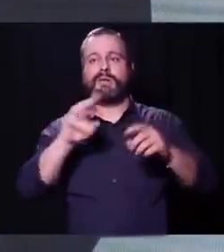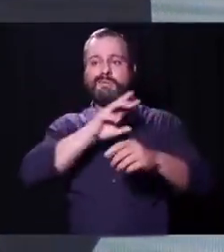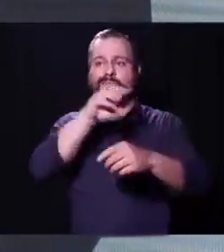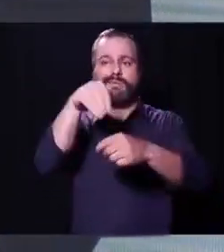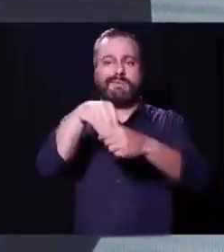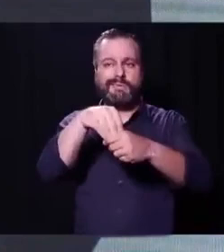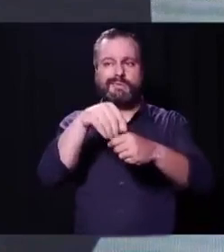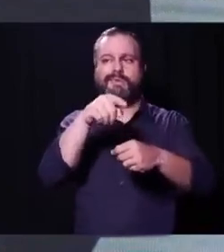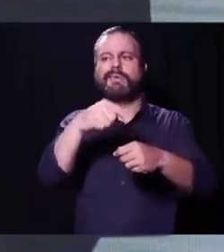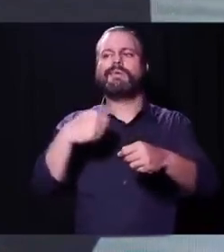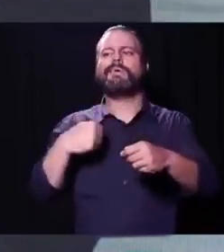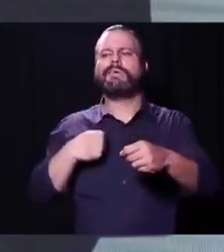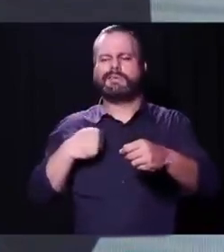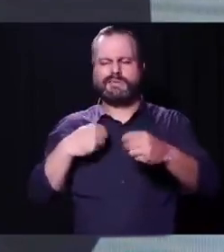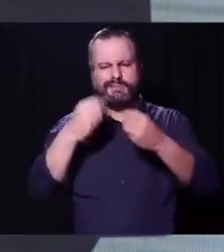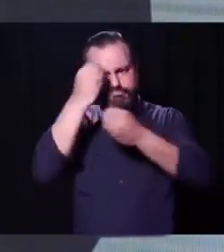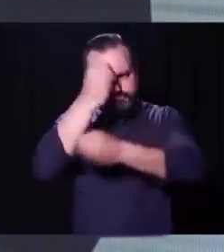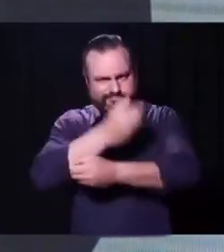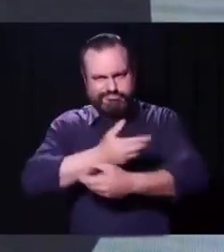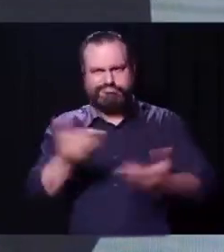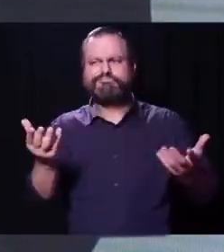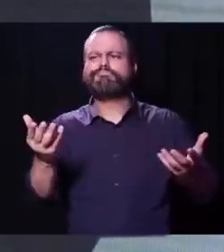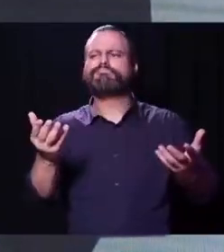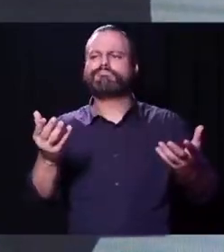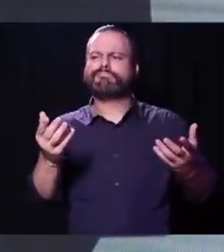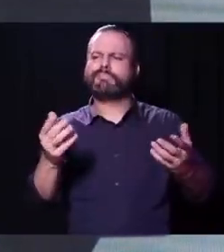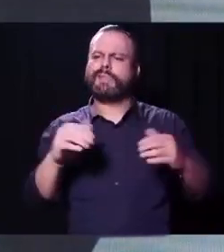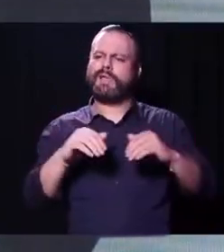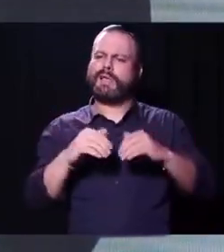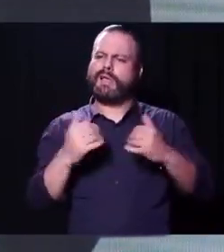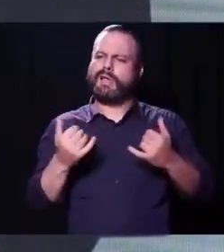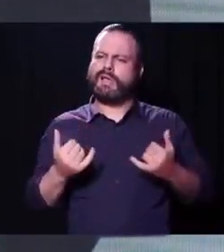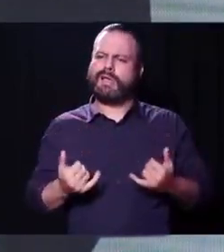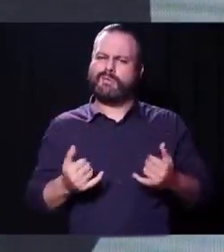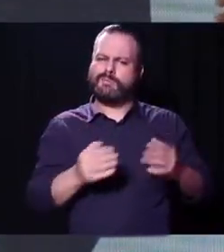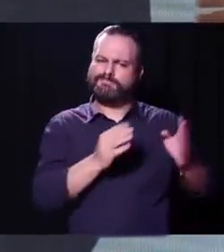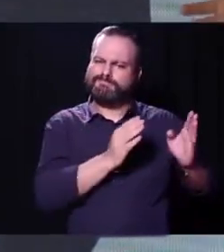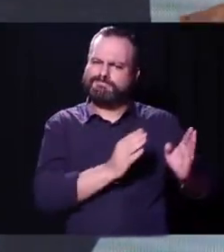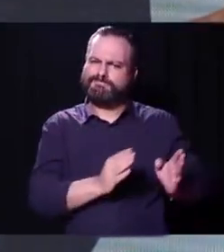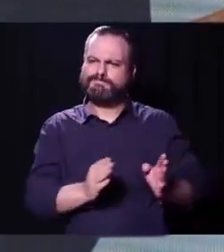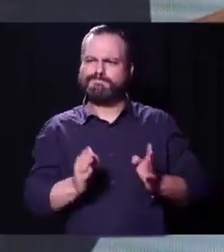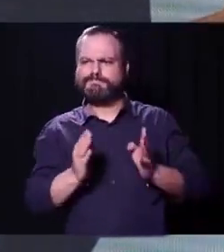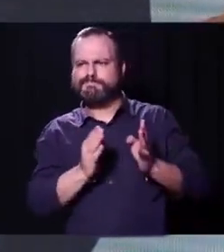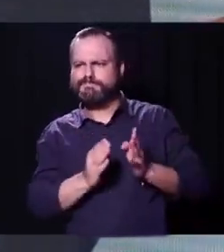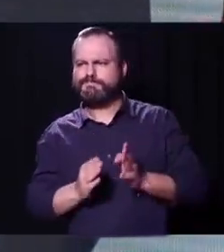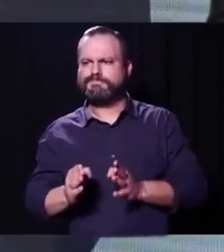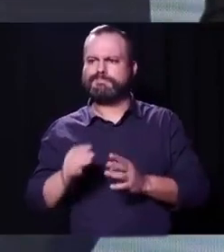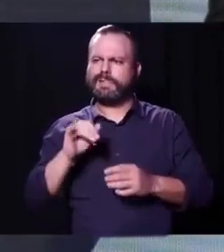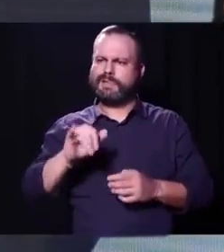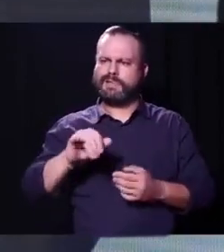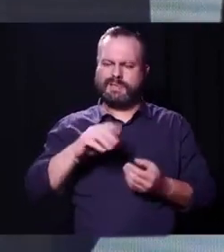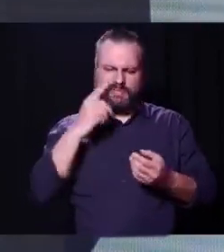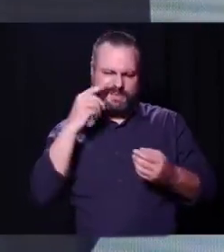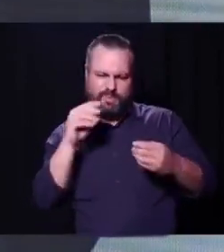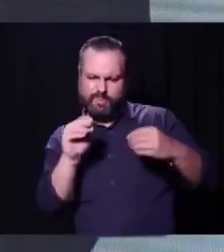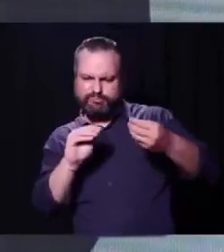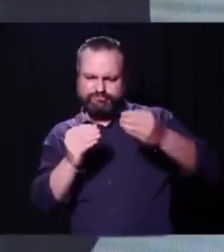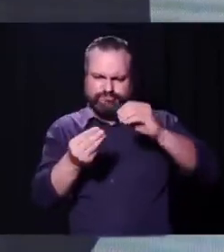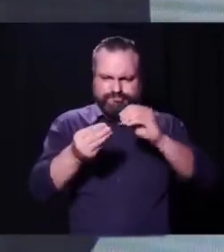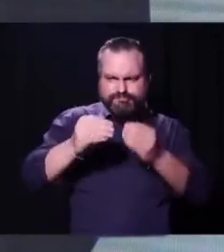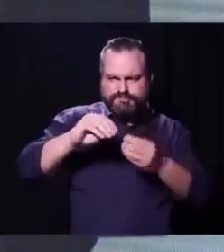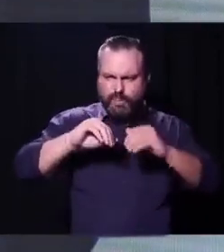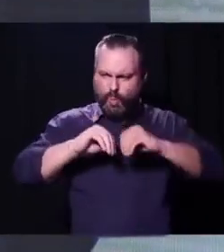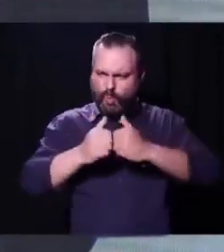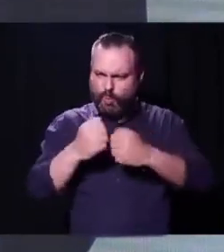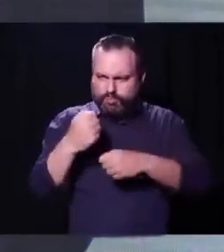comunidades. Ahora mismo no están organizadas. Existió la DIGECOM, que hacía ese trabajo de la mano de